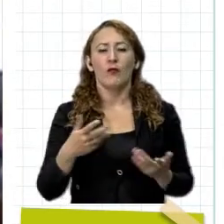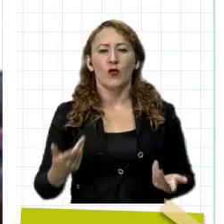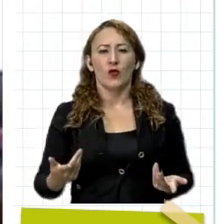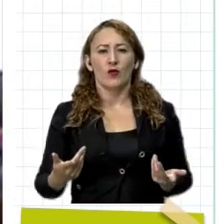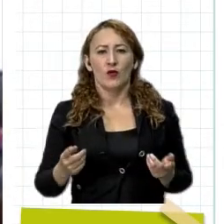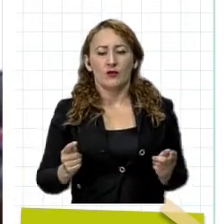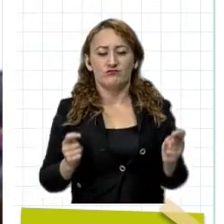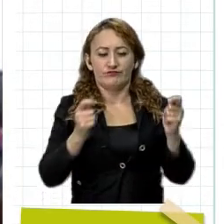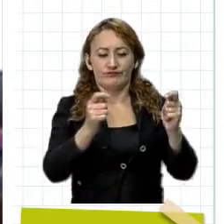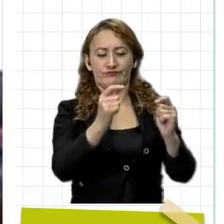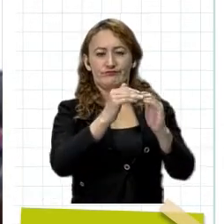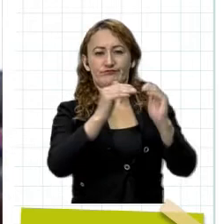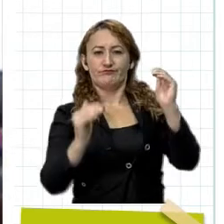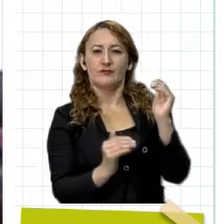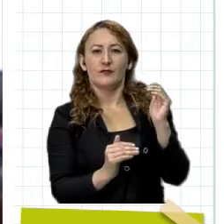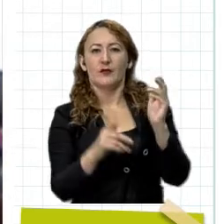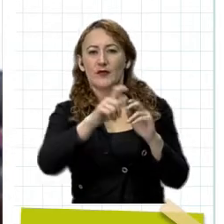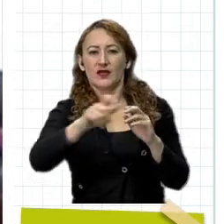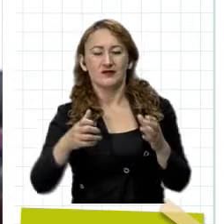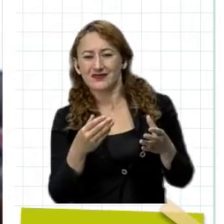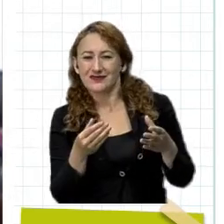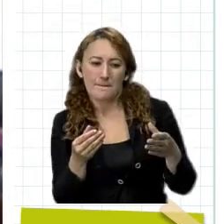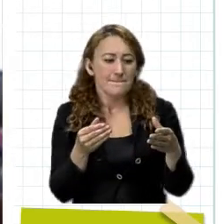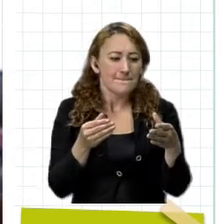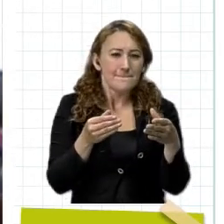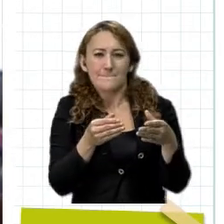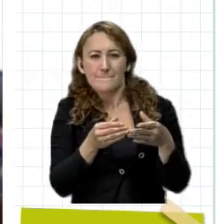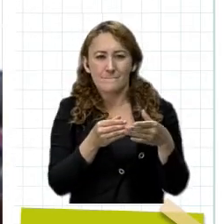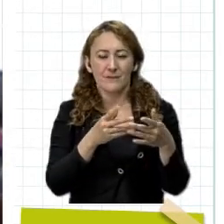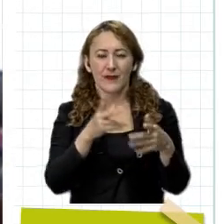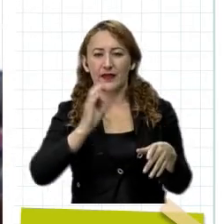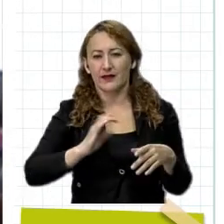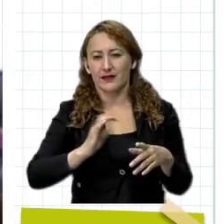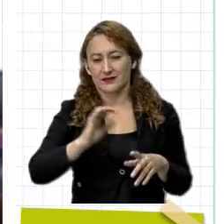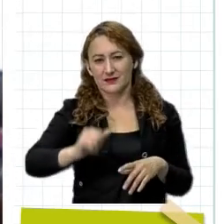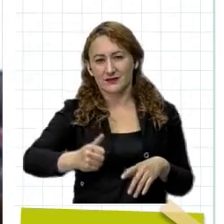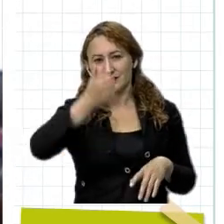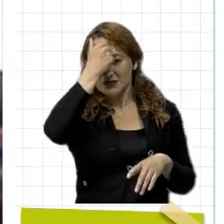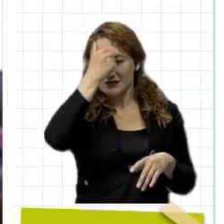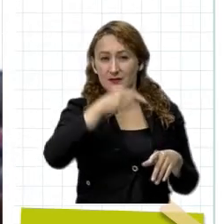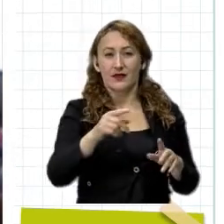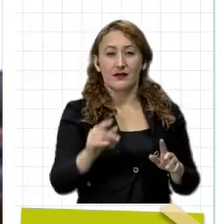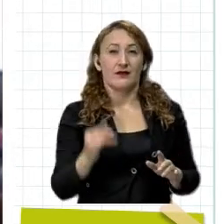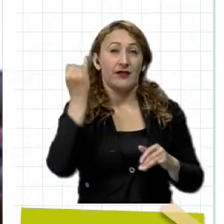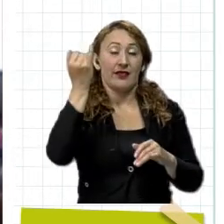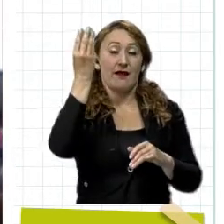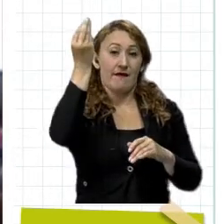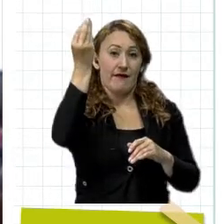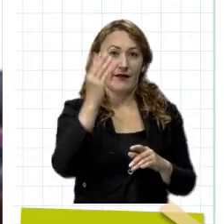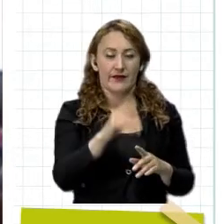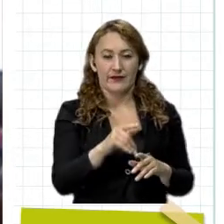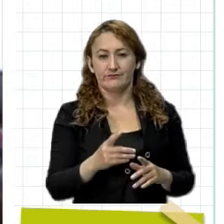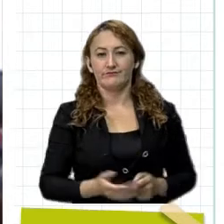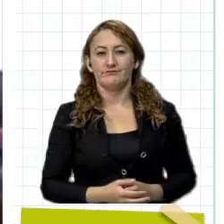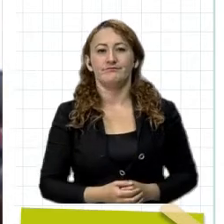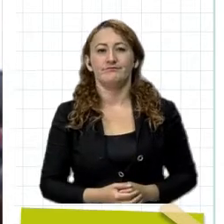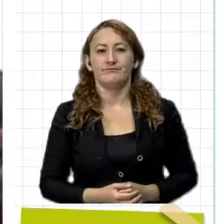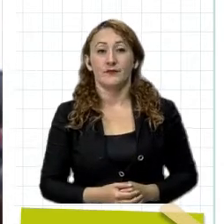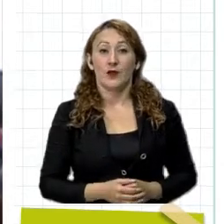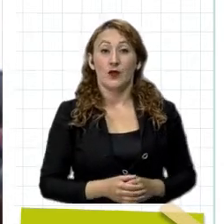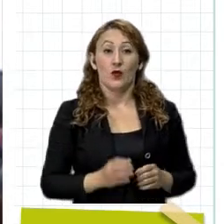a quienes no se adecúan a las características del titular ideal de todos los privilegios: